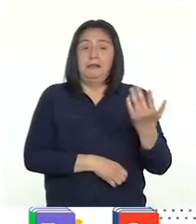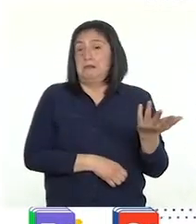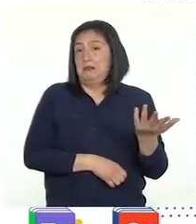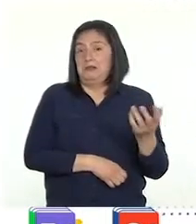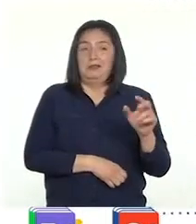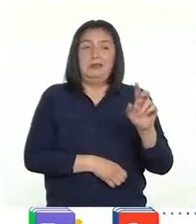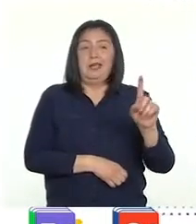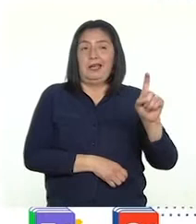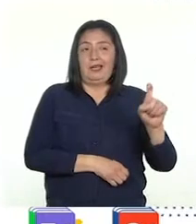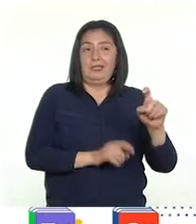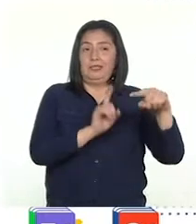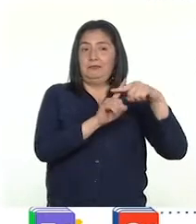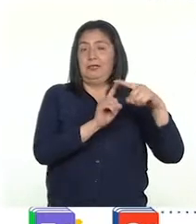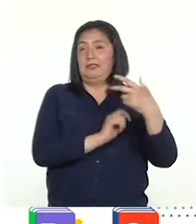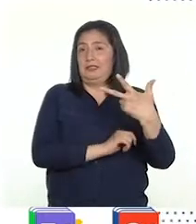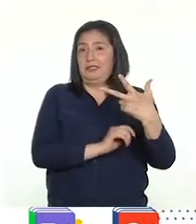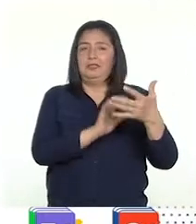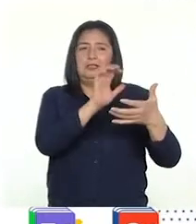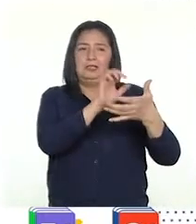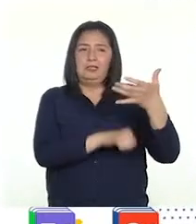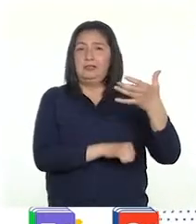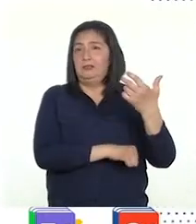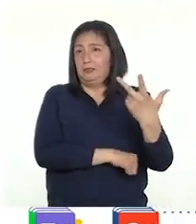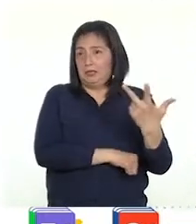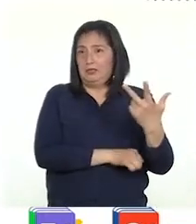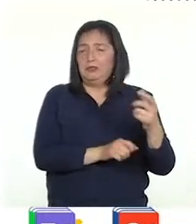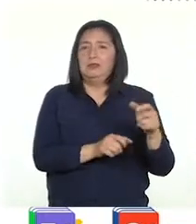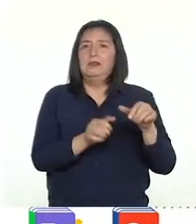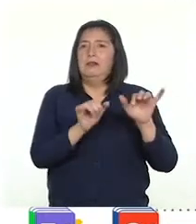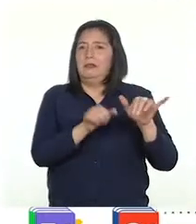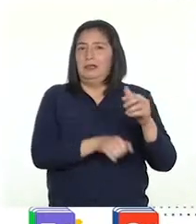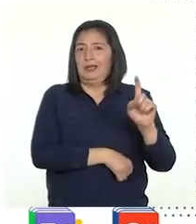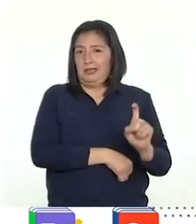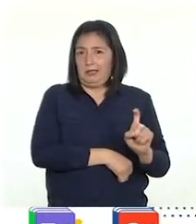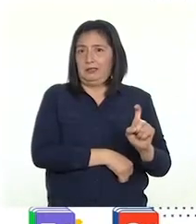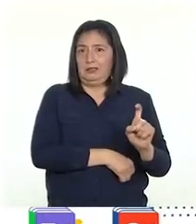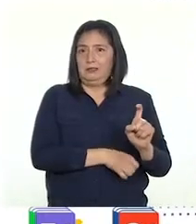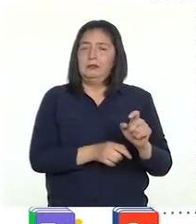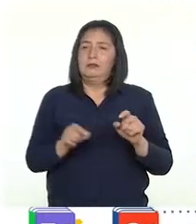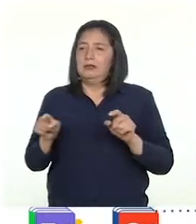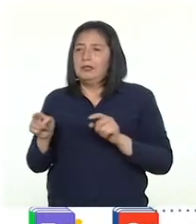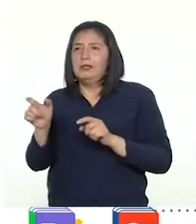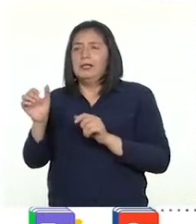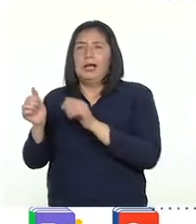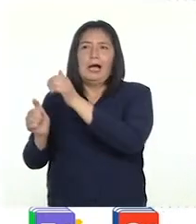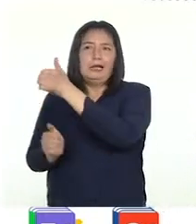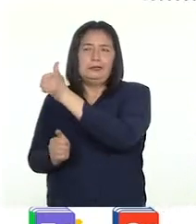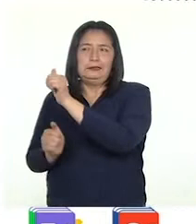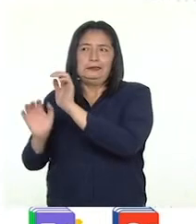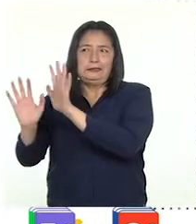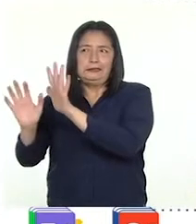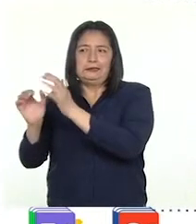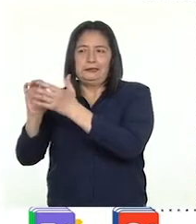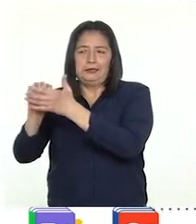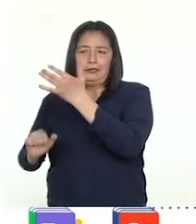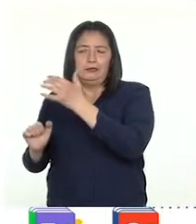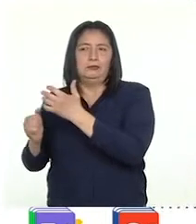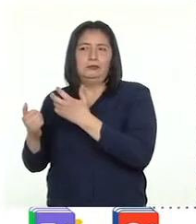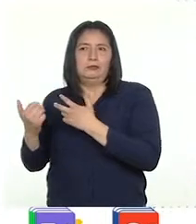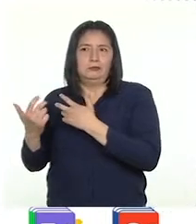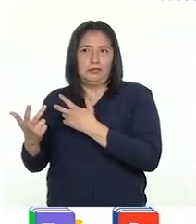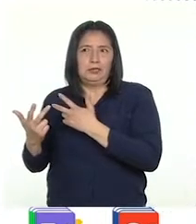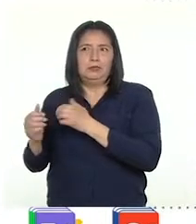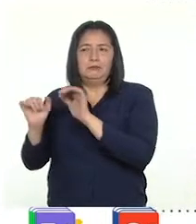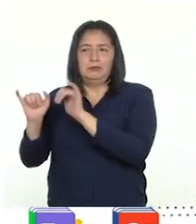a x más 3 le quito 3, me queda x, y si a 10 le quito 3, me